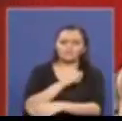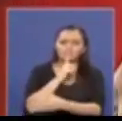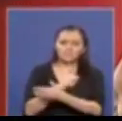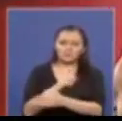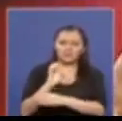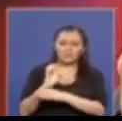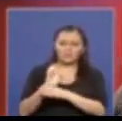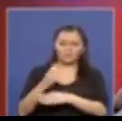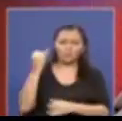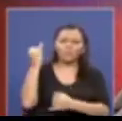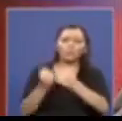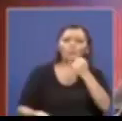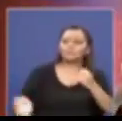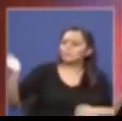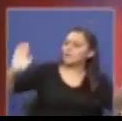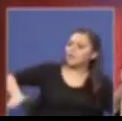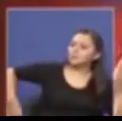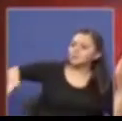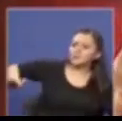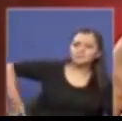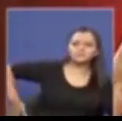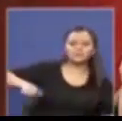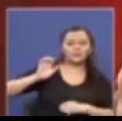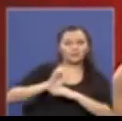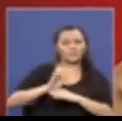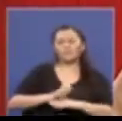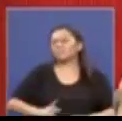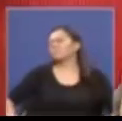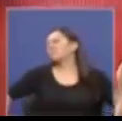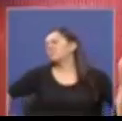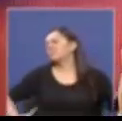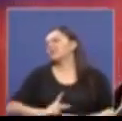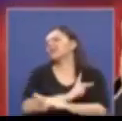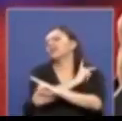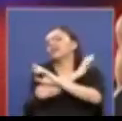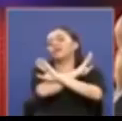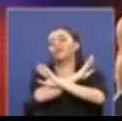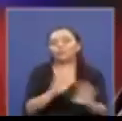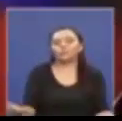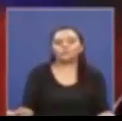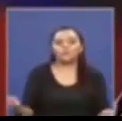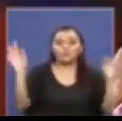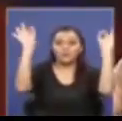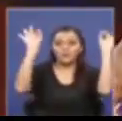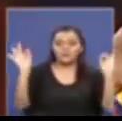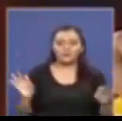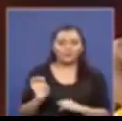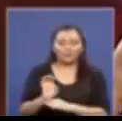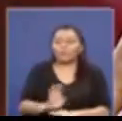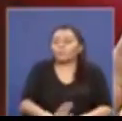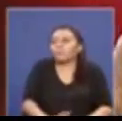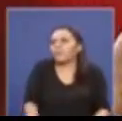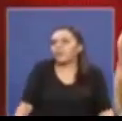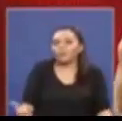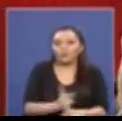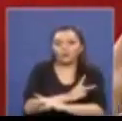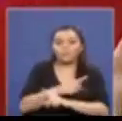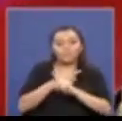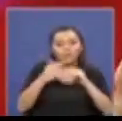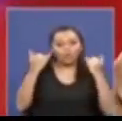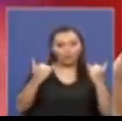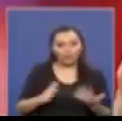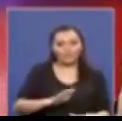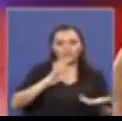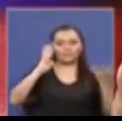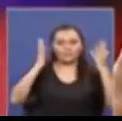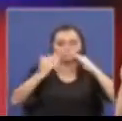la revolución, compañero. Prohibido olvidar. Antes éramos de los peores en cuanto a eficiencia energética. Ahora, con la revolución, somos de